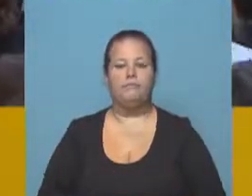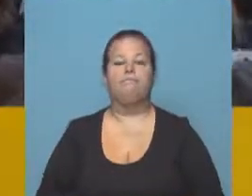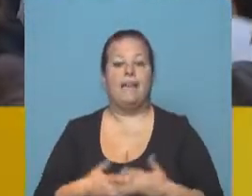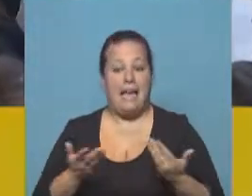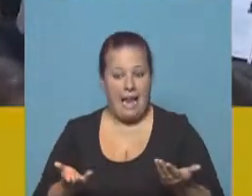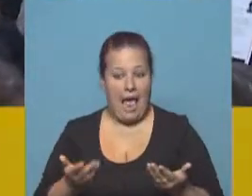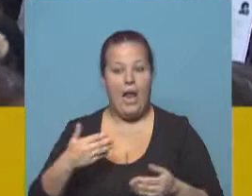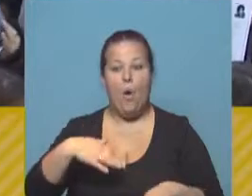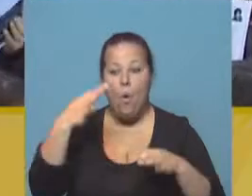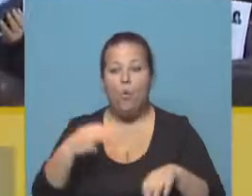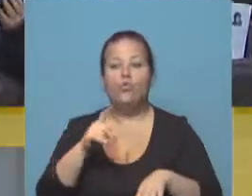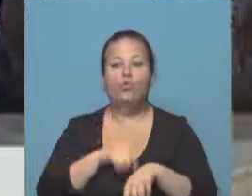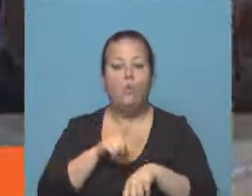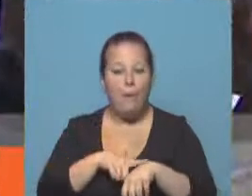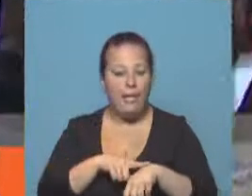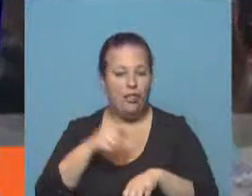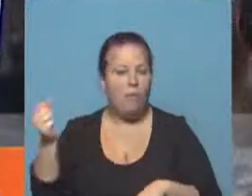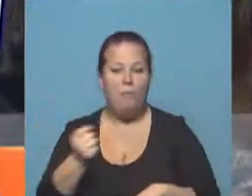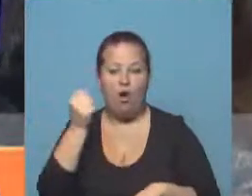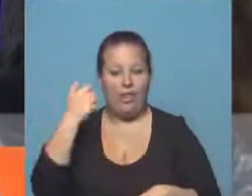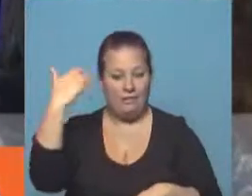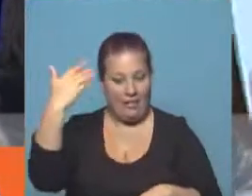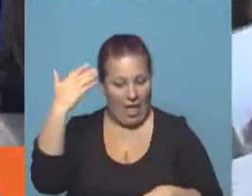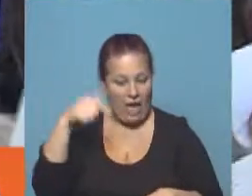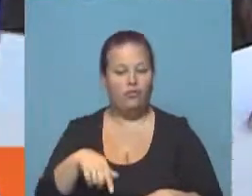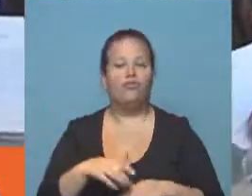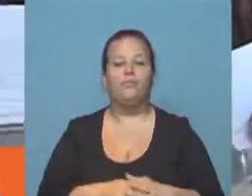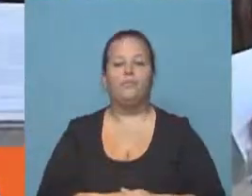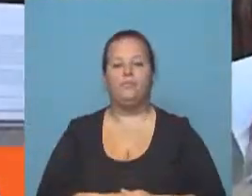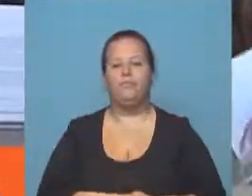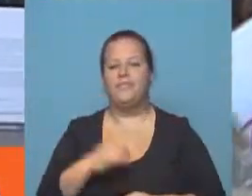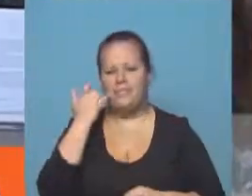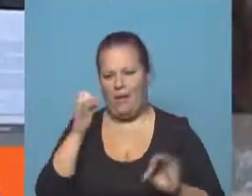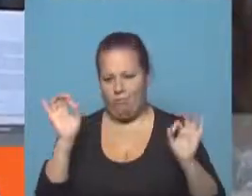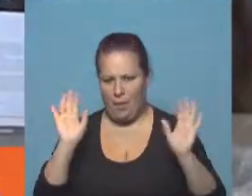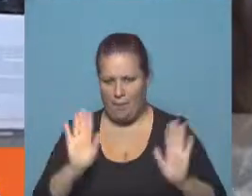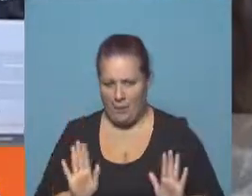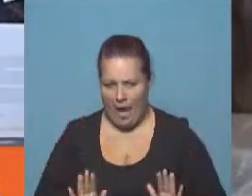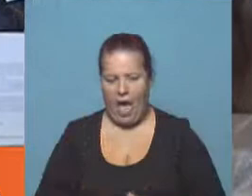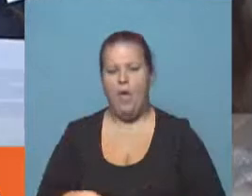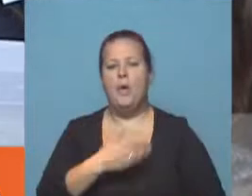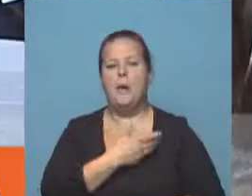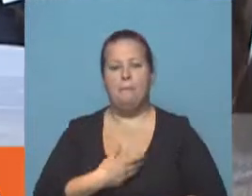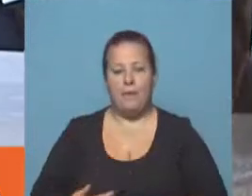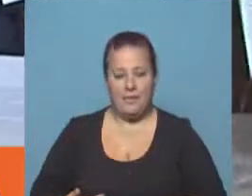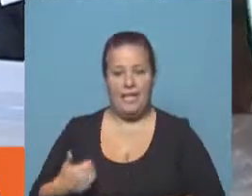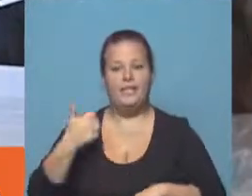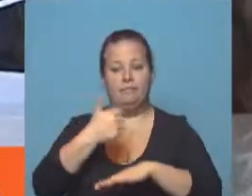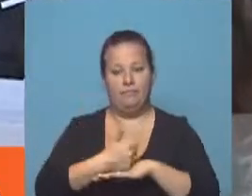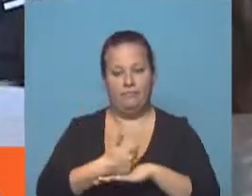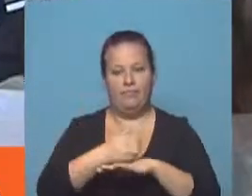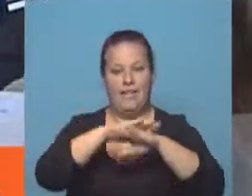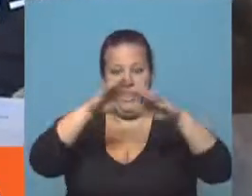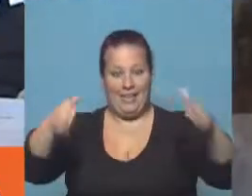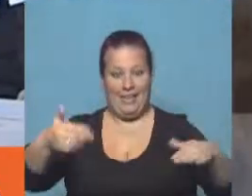Claro, y va a ser el momento cúlmine de este acto, Karin. Ya está todo dispuesto. El presidente está ubicado